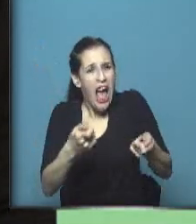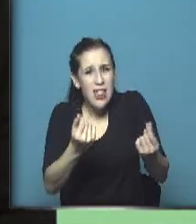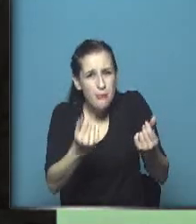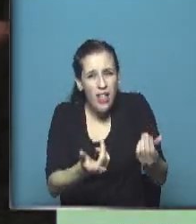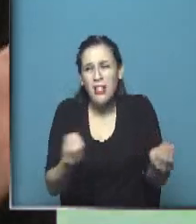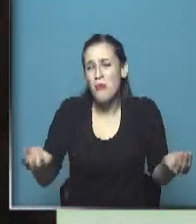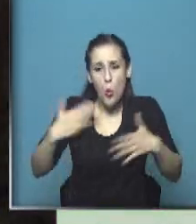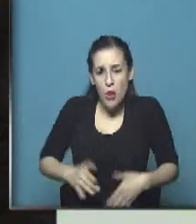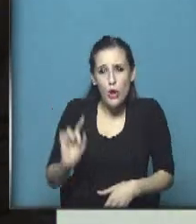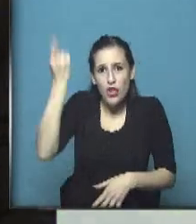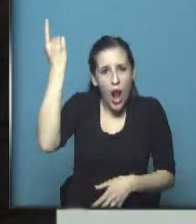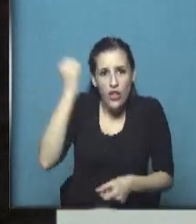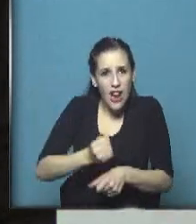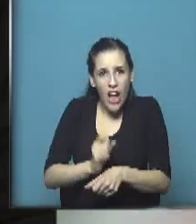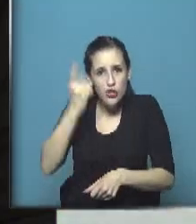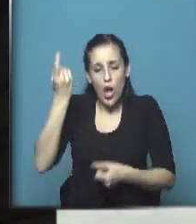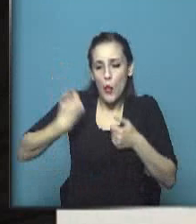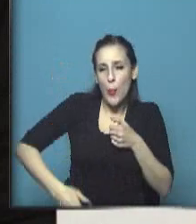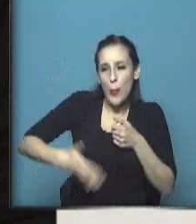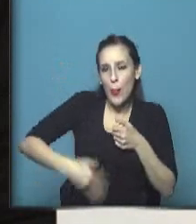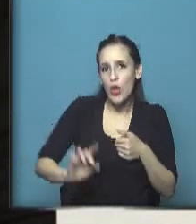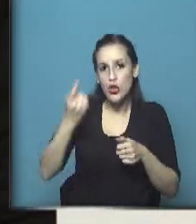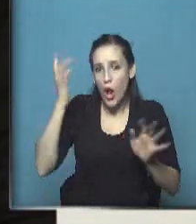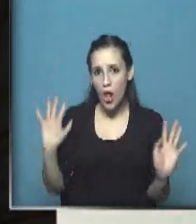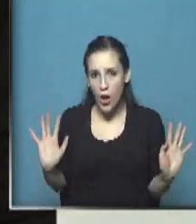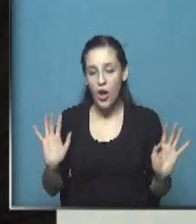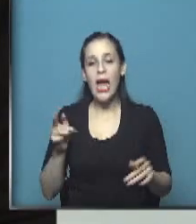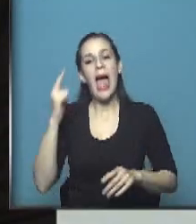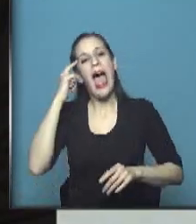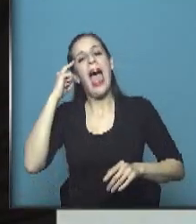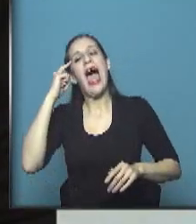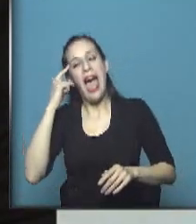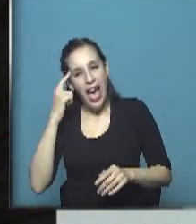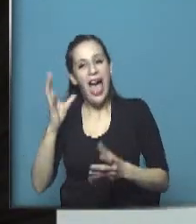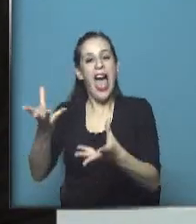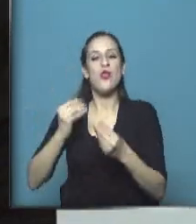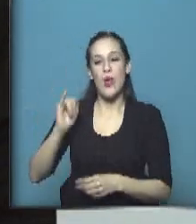eliminando. Automáticamente. Solamente por sentir que esto supuestamente me está ayudando. Gracias, Débora. No, un placer. Favor.